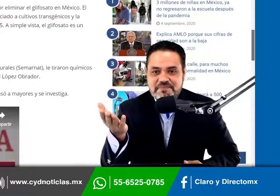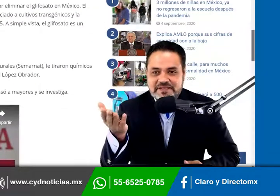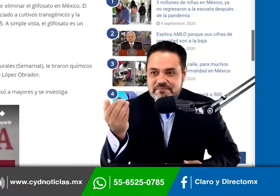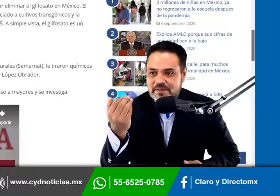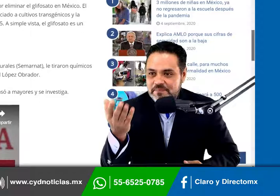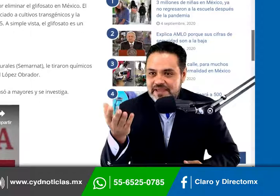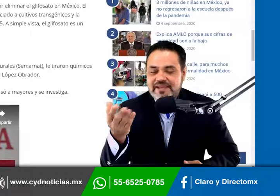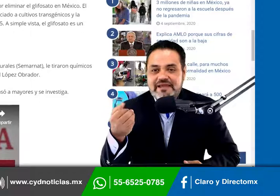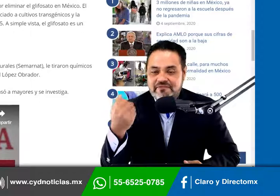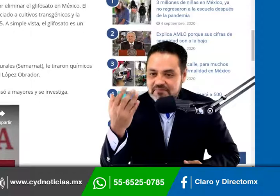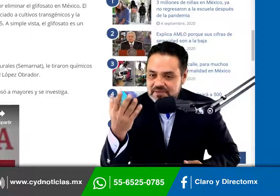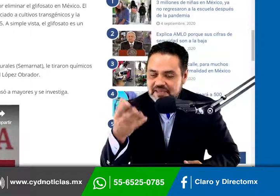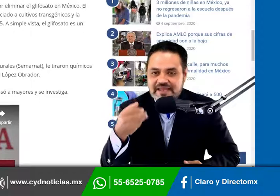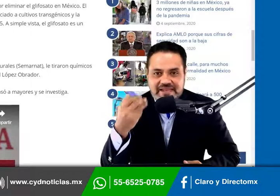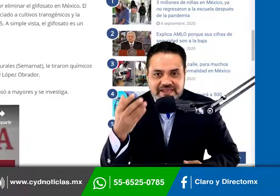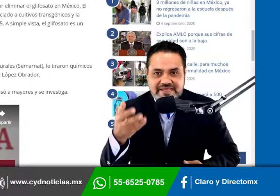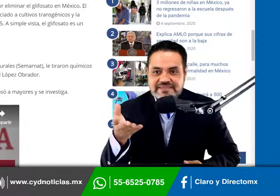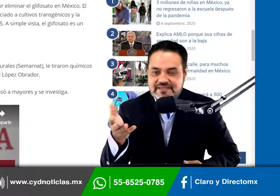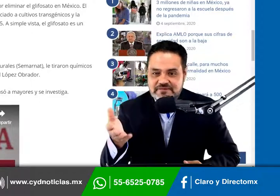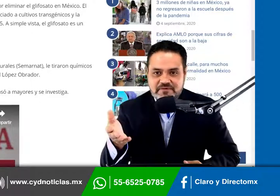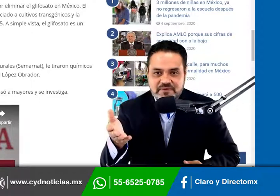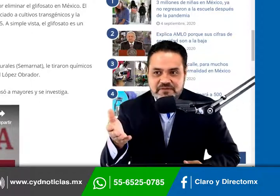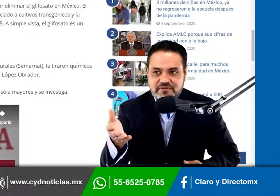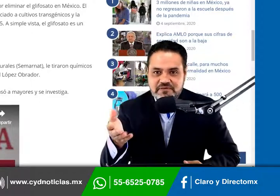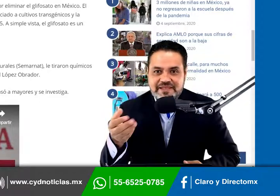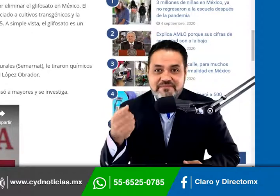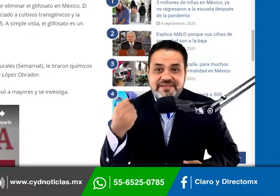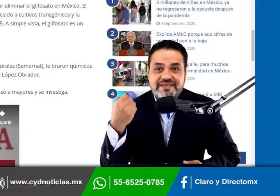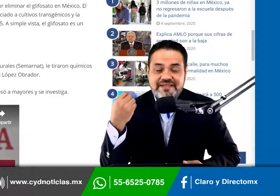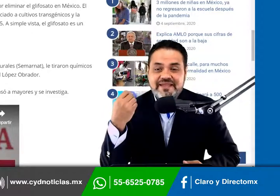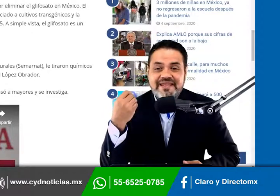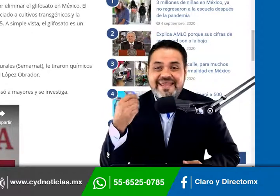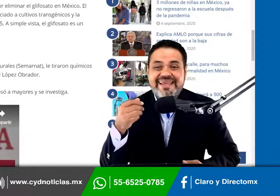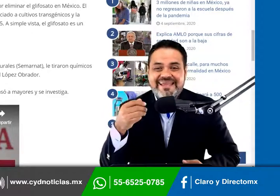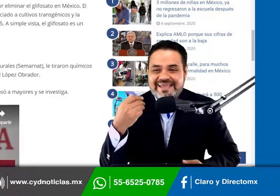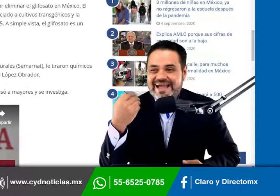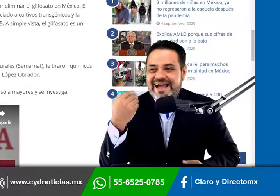poniéndose en el papel, la familia, la casa de Víctor Manuel Toledo, y que le manden